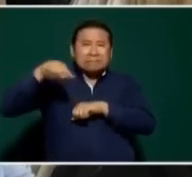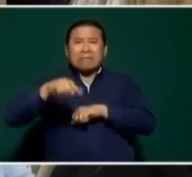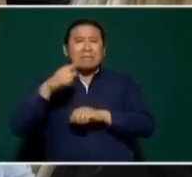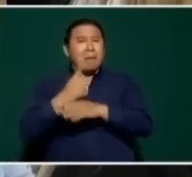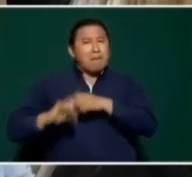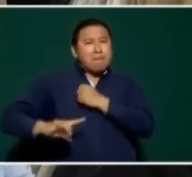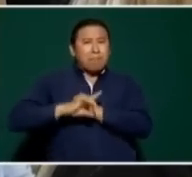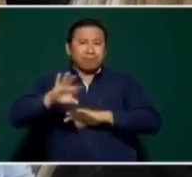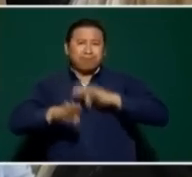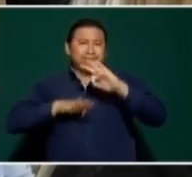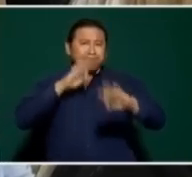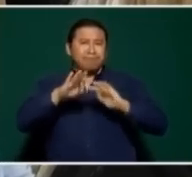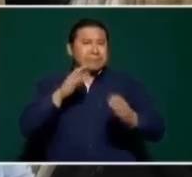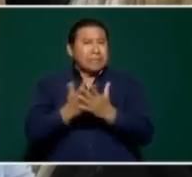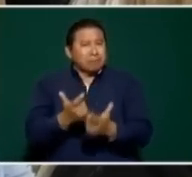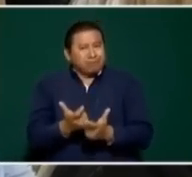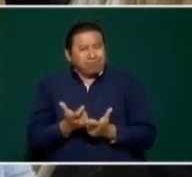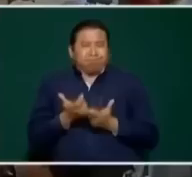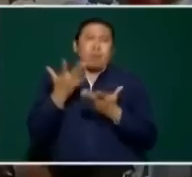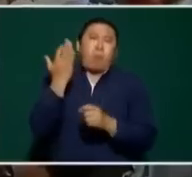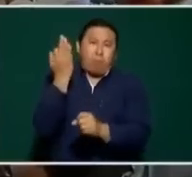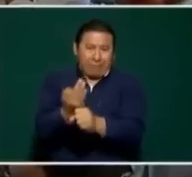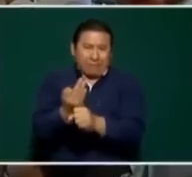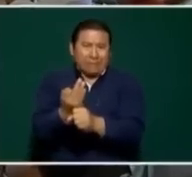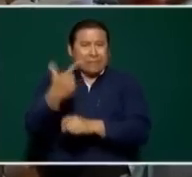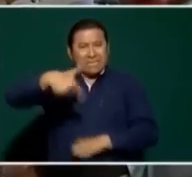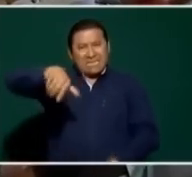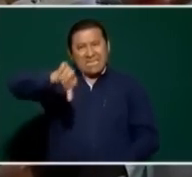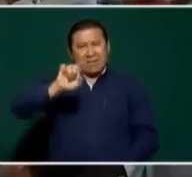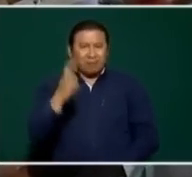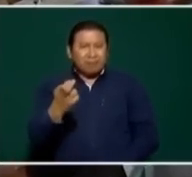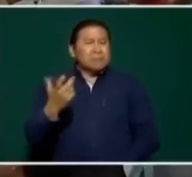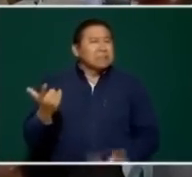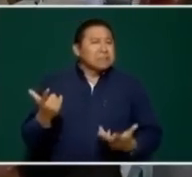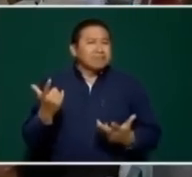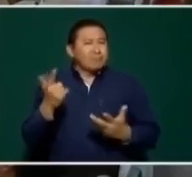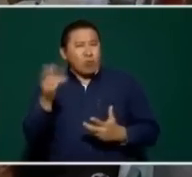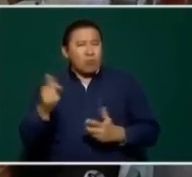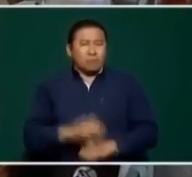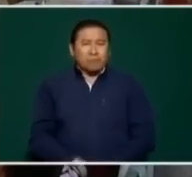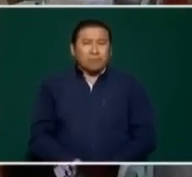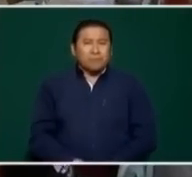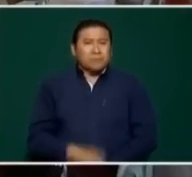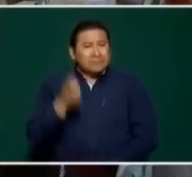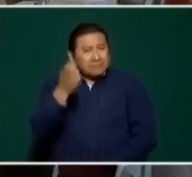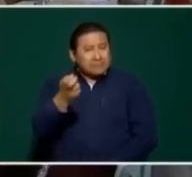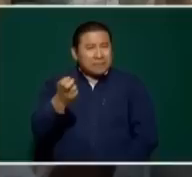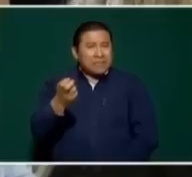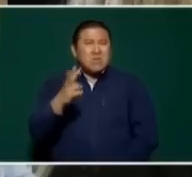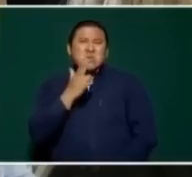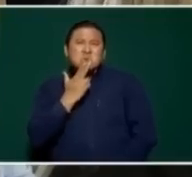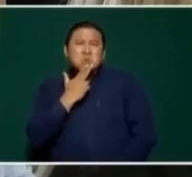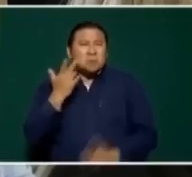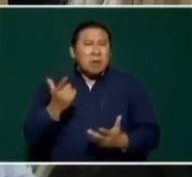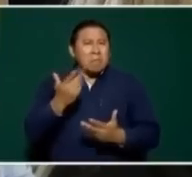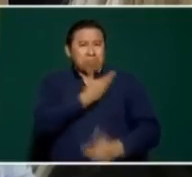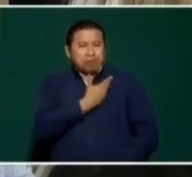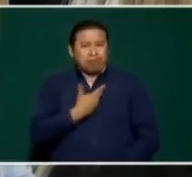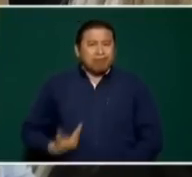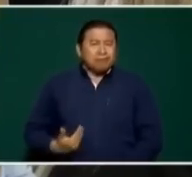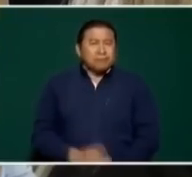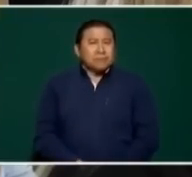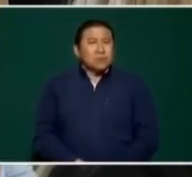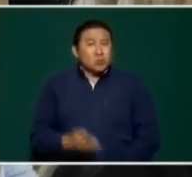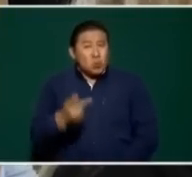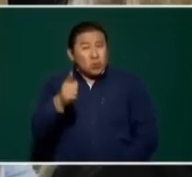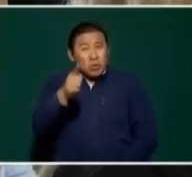esta problemática que está costando hoy a Quintana Roo. Otra cosa más también, en ese exceso de optimismo, presidente,